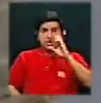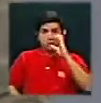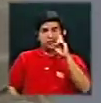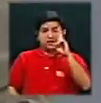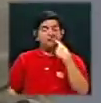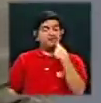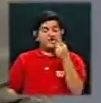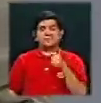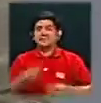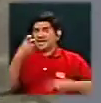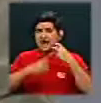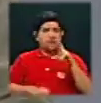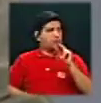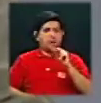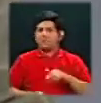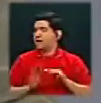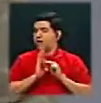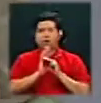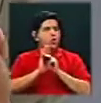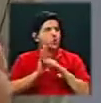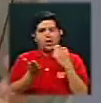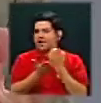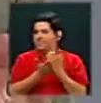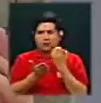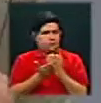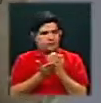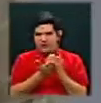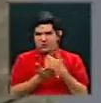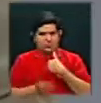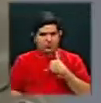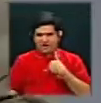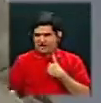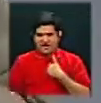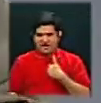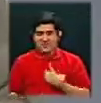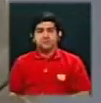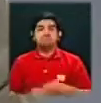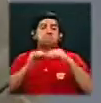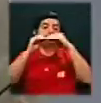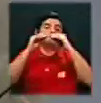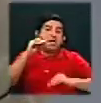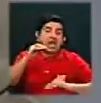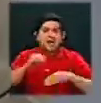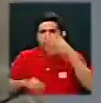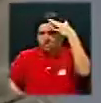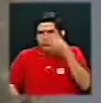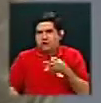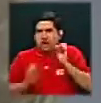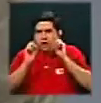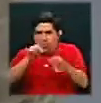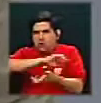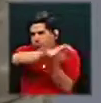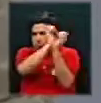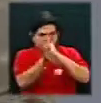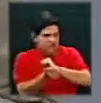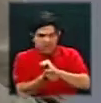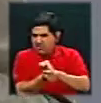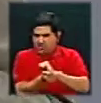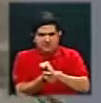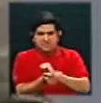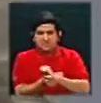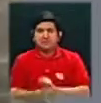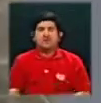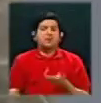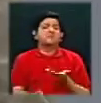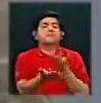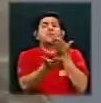que dicen que el problema no es el modelo económico que tenemos y mucho menos se plantean la posibilidad de cambiarlo, sino que más bien lo